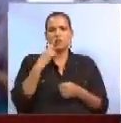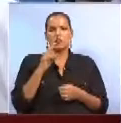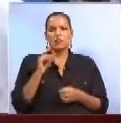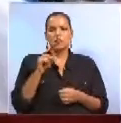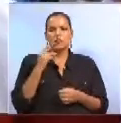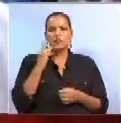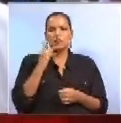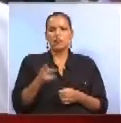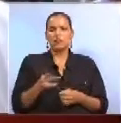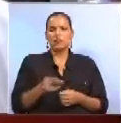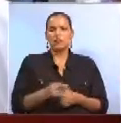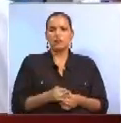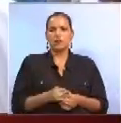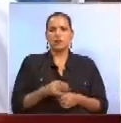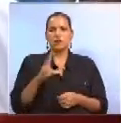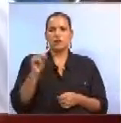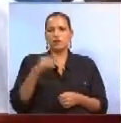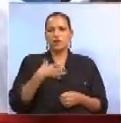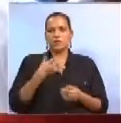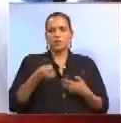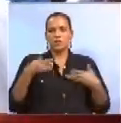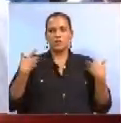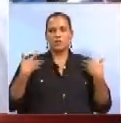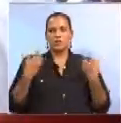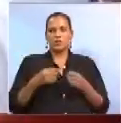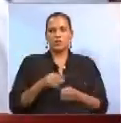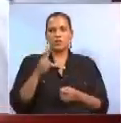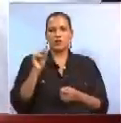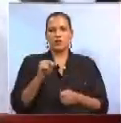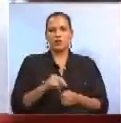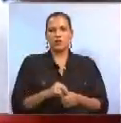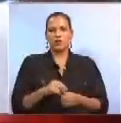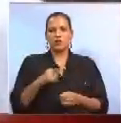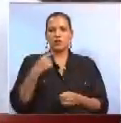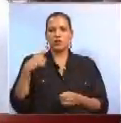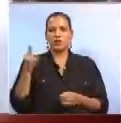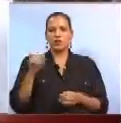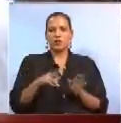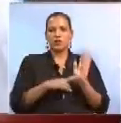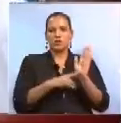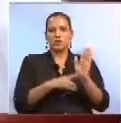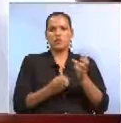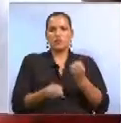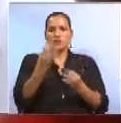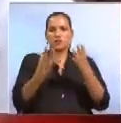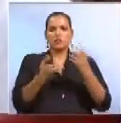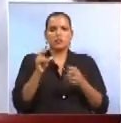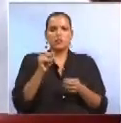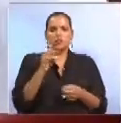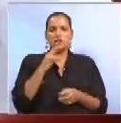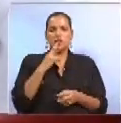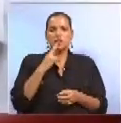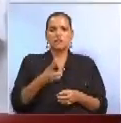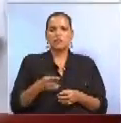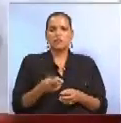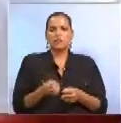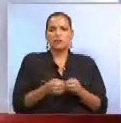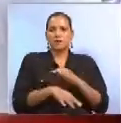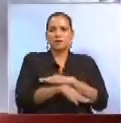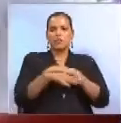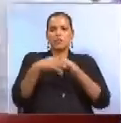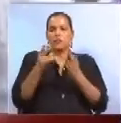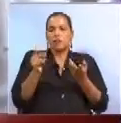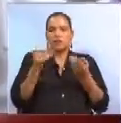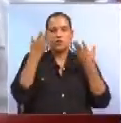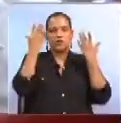resultados. Sí, primeramente no estamos satisfechos y nada a gusto porque ellos tuvimos una reunión pero no nos dan, o sea, el petróleo supuestamente para